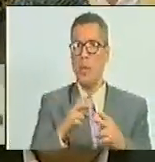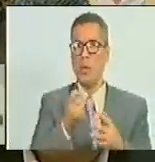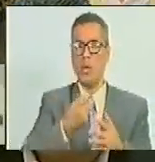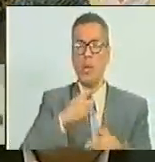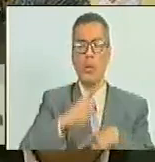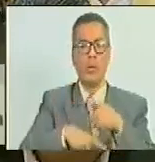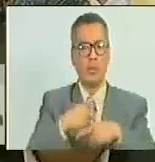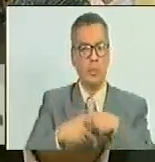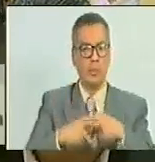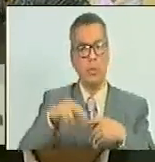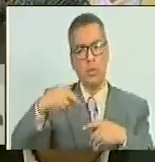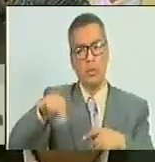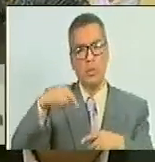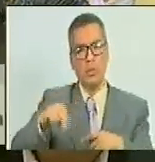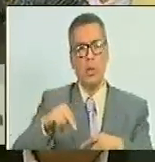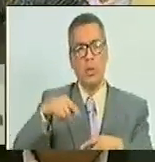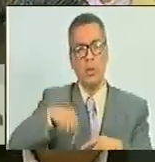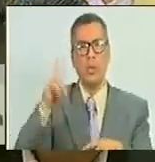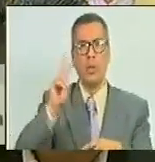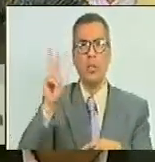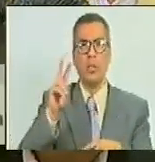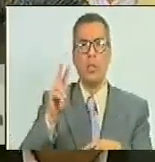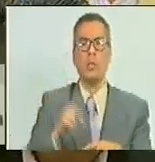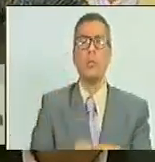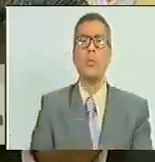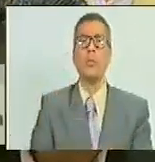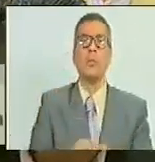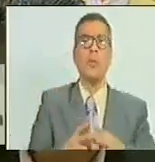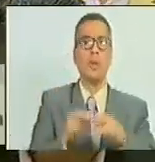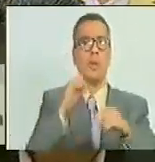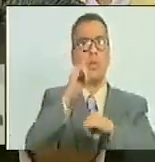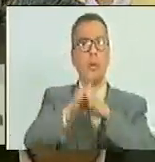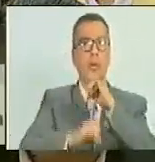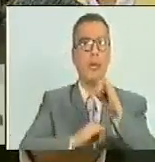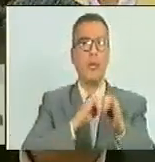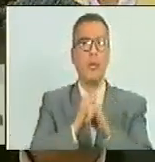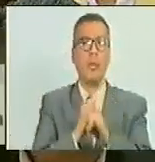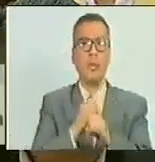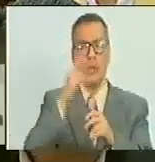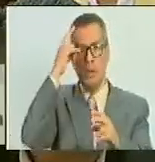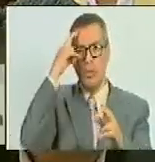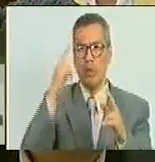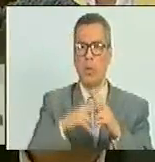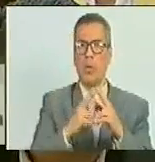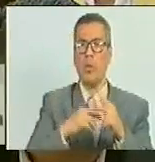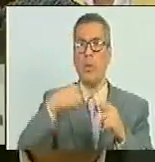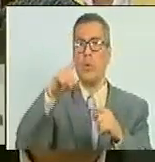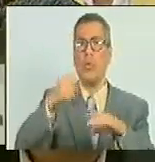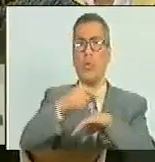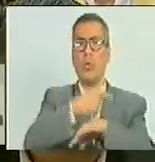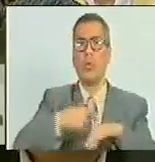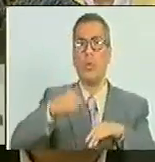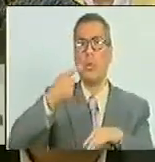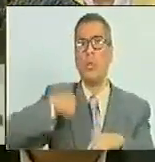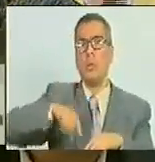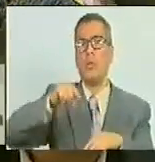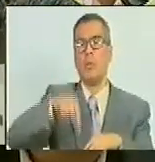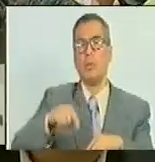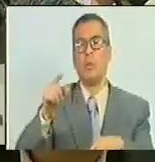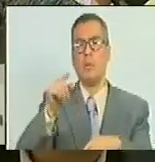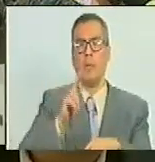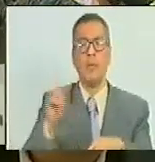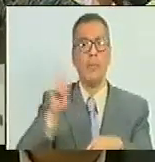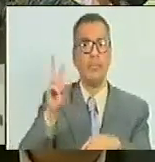de normalización de Venezuela en el entorno internacional. Es el reconocimiento al único gobierno que existe en Venezuela y es